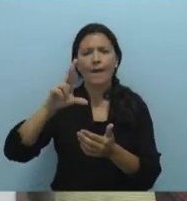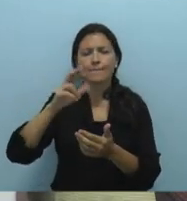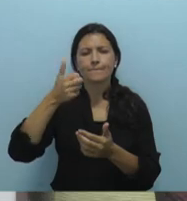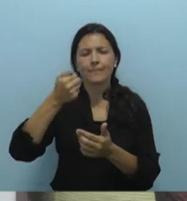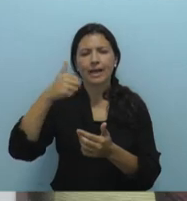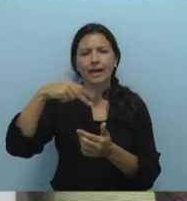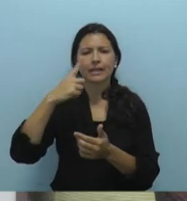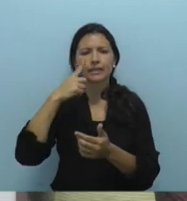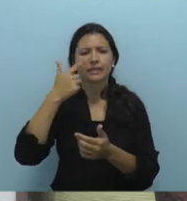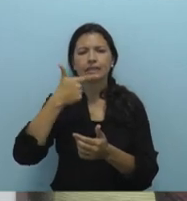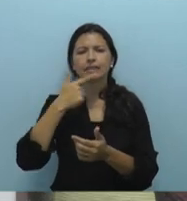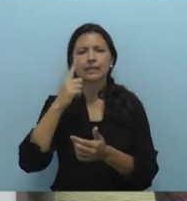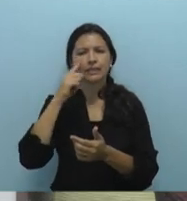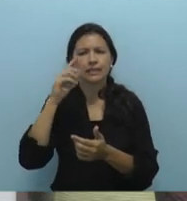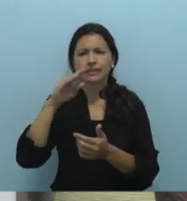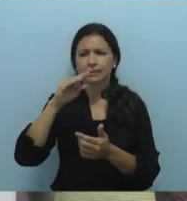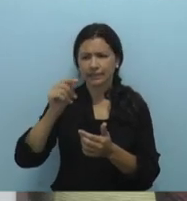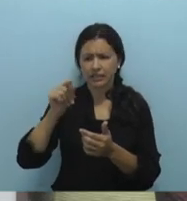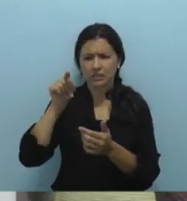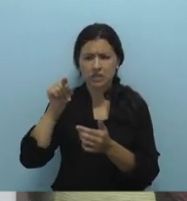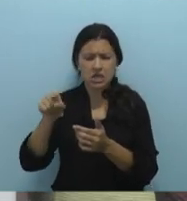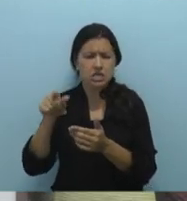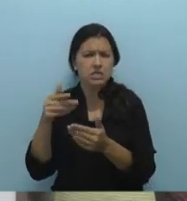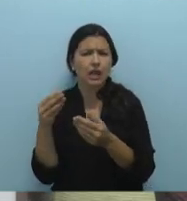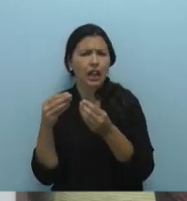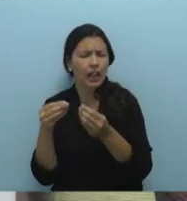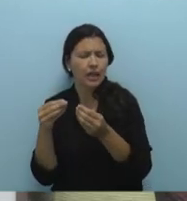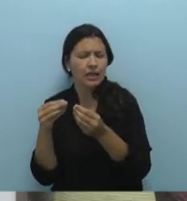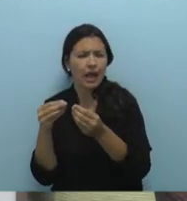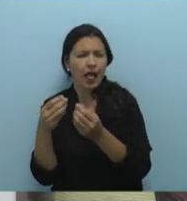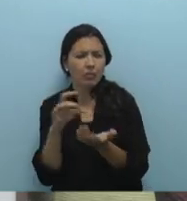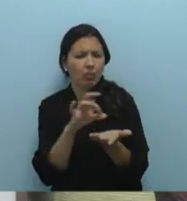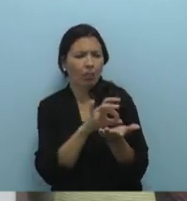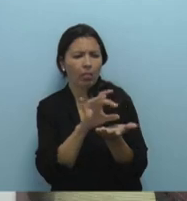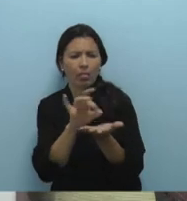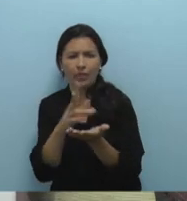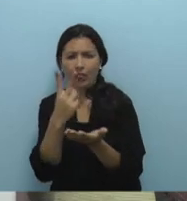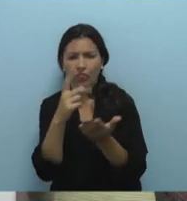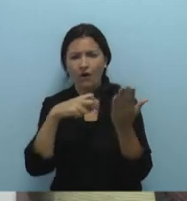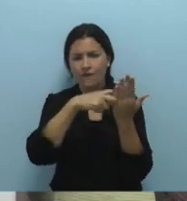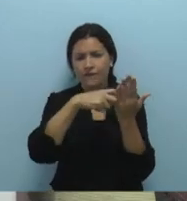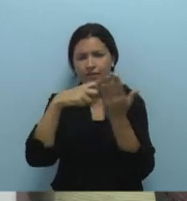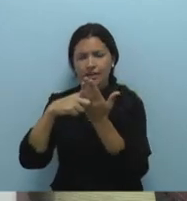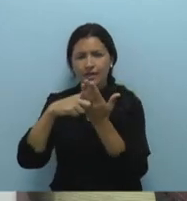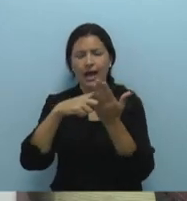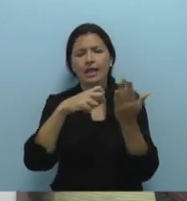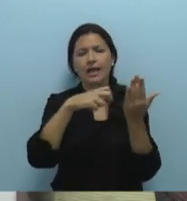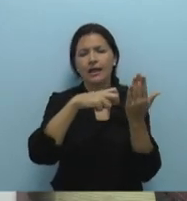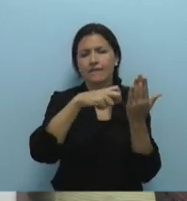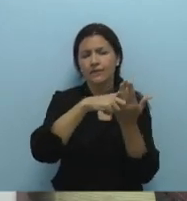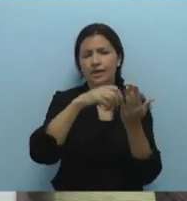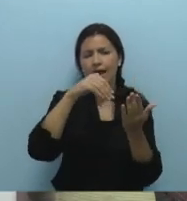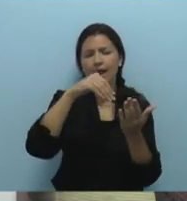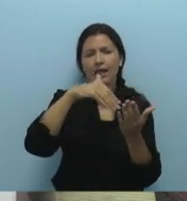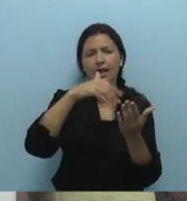a los dos fiscales que impulsaron la investigación de juego clandestino, los fiscales Matías Ederi y